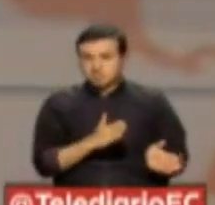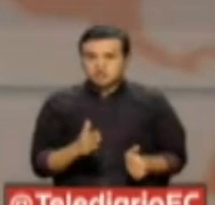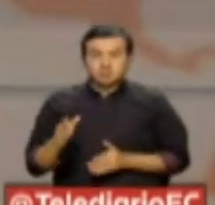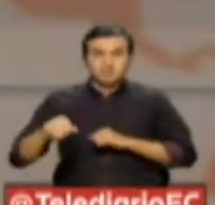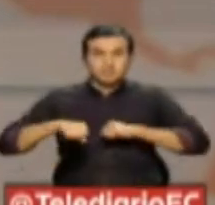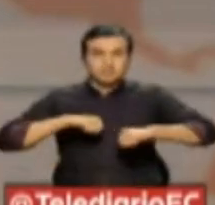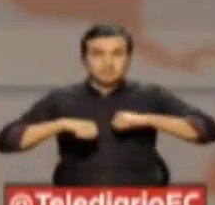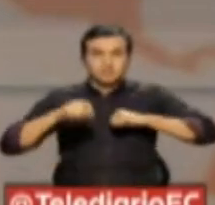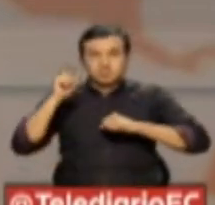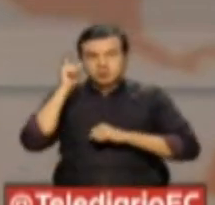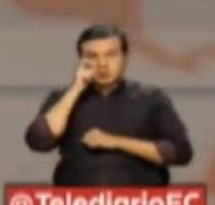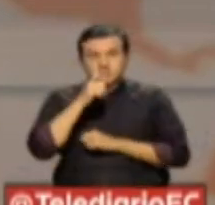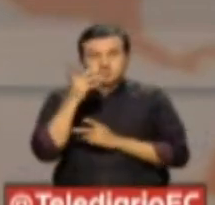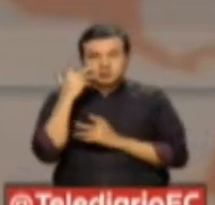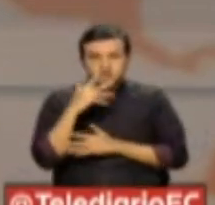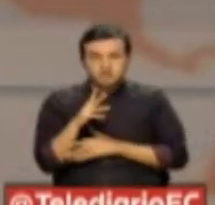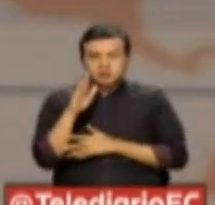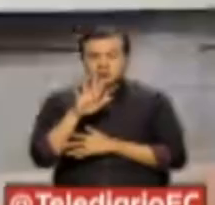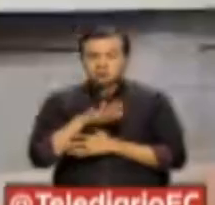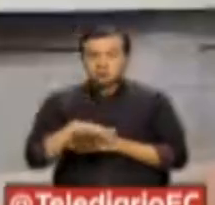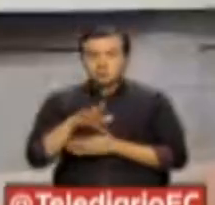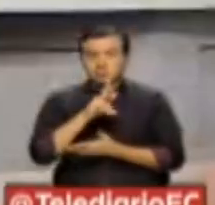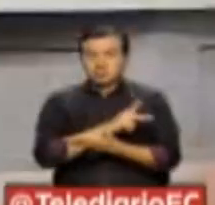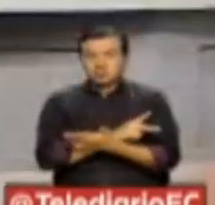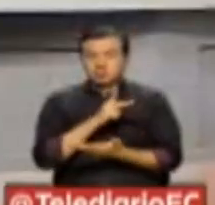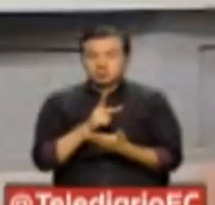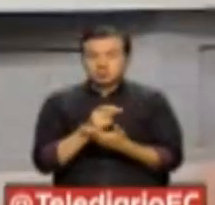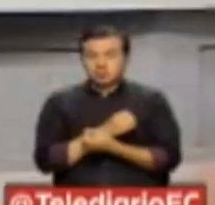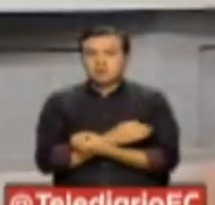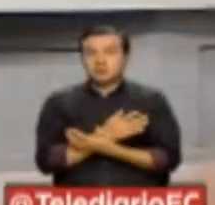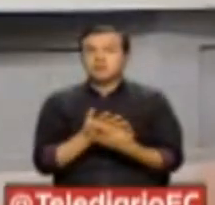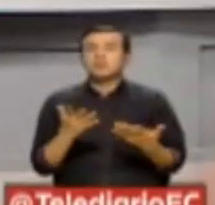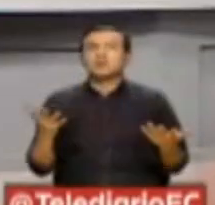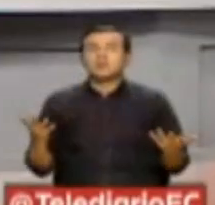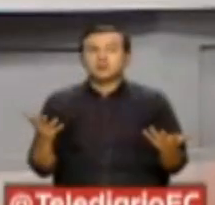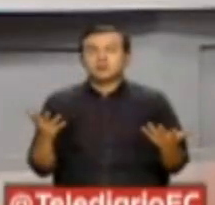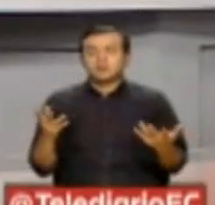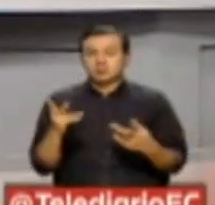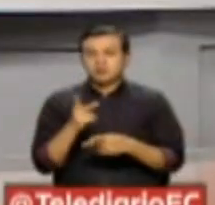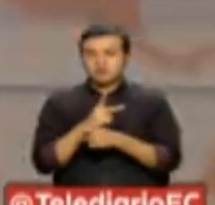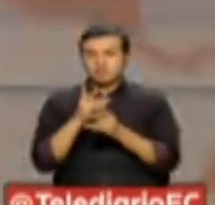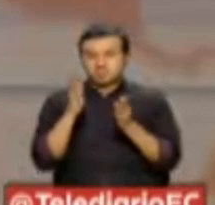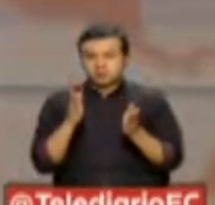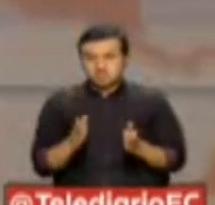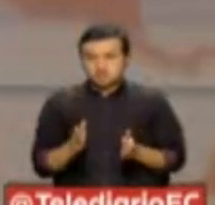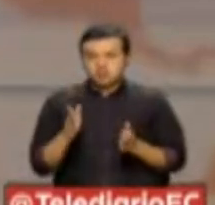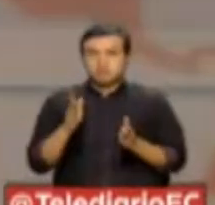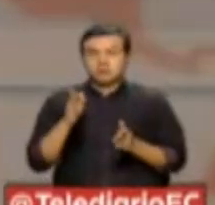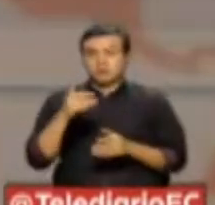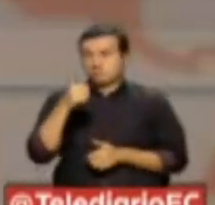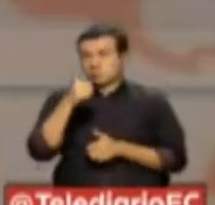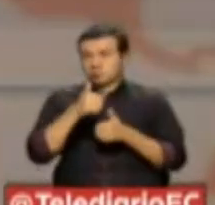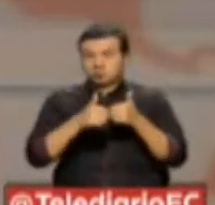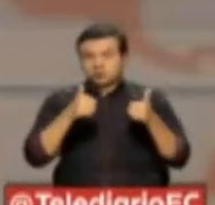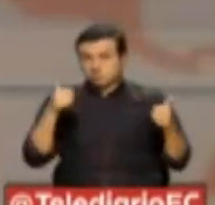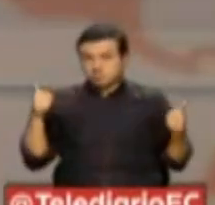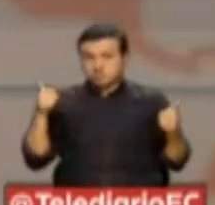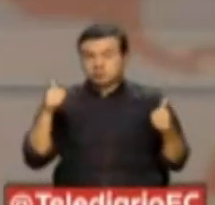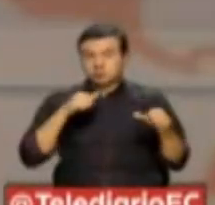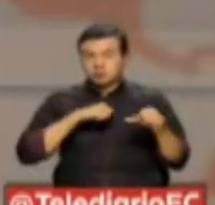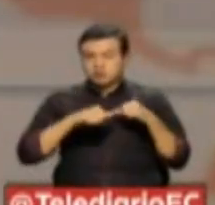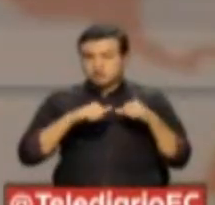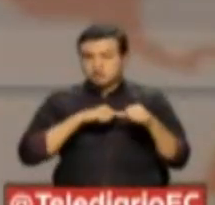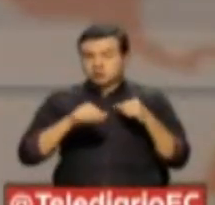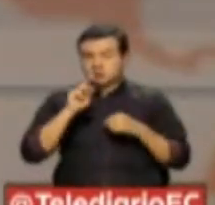operativo de la fiscalía de pichincha en el que se detuvo a concejales a altos funcionarios de esta administración